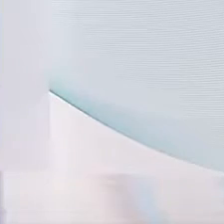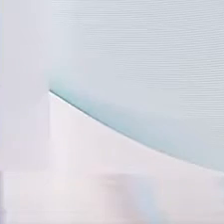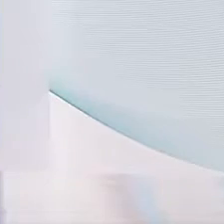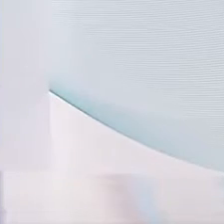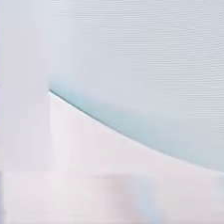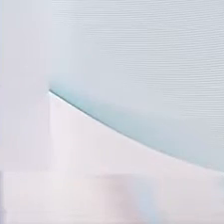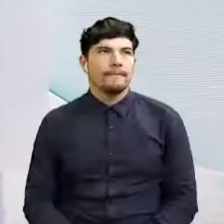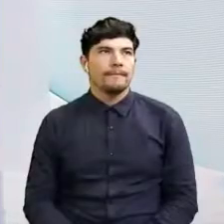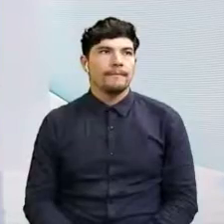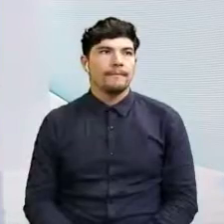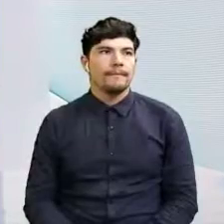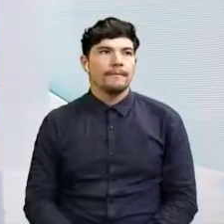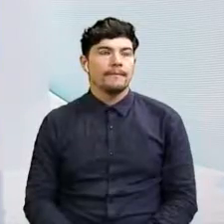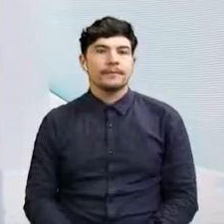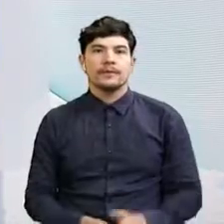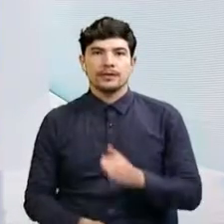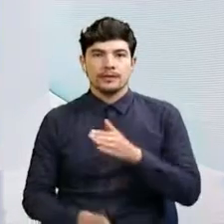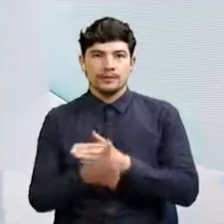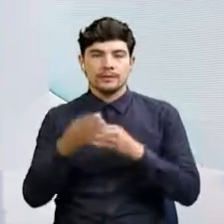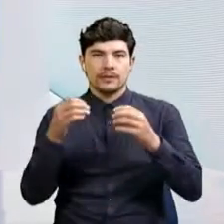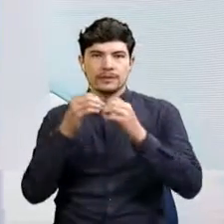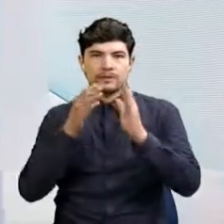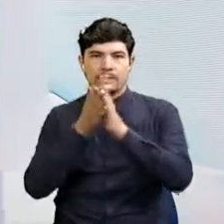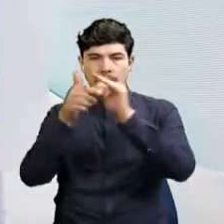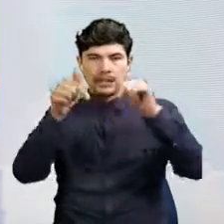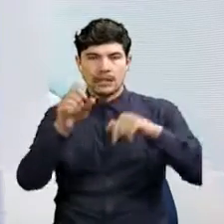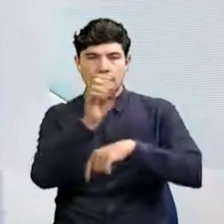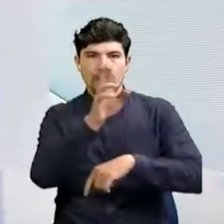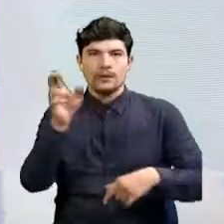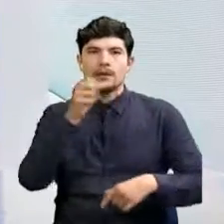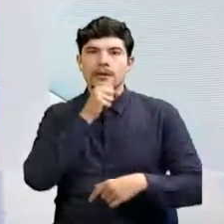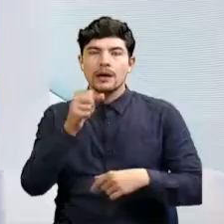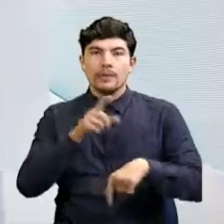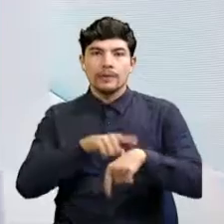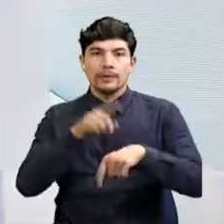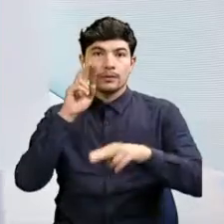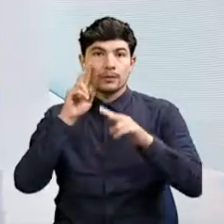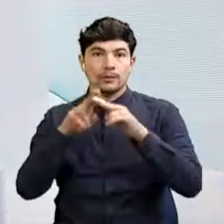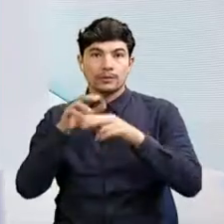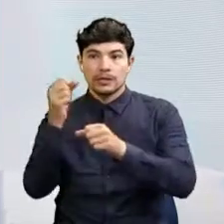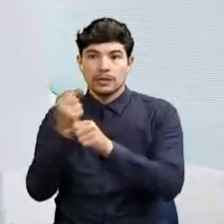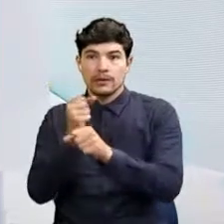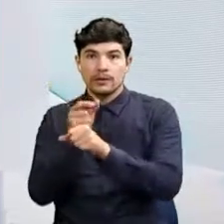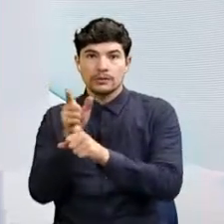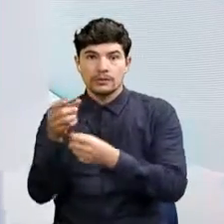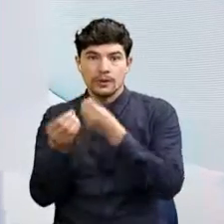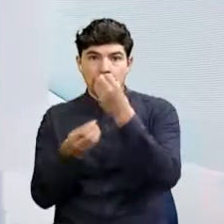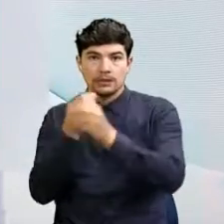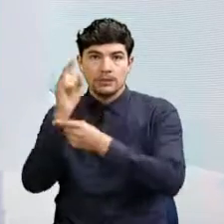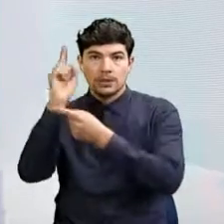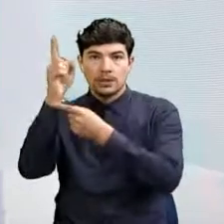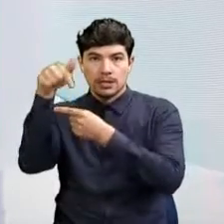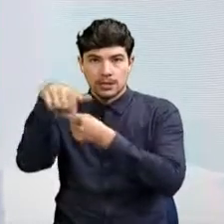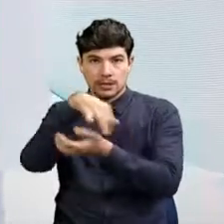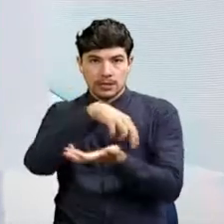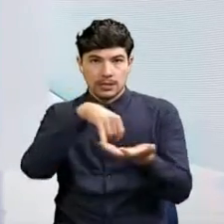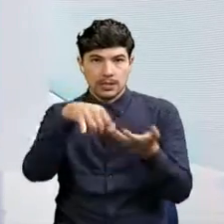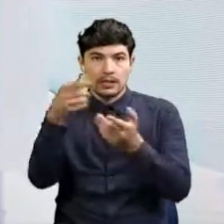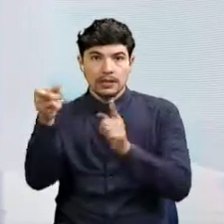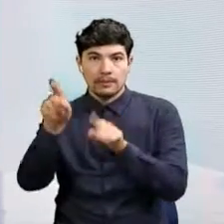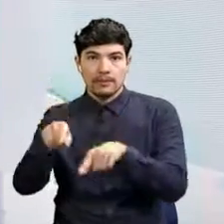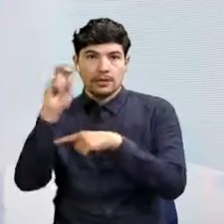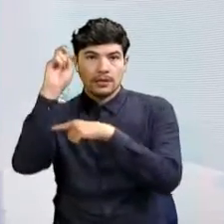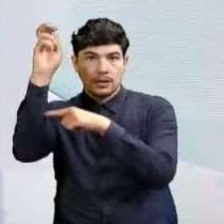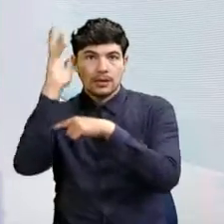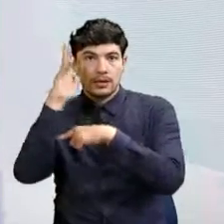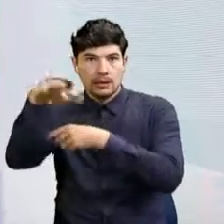Muy bien, continuamos con más de Oriente Noticias y es momento de conocer el trabajo que vienen adelantando los parlamentarios santandereanos y norte santandereanos al